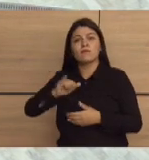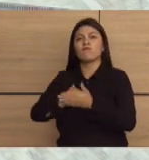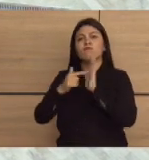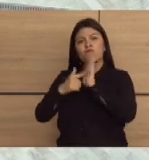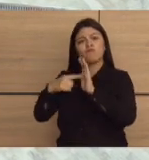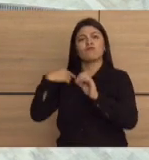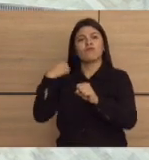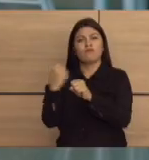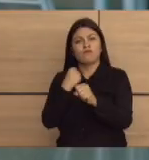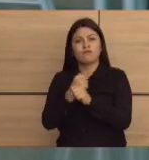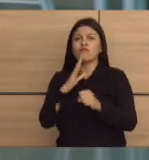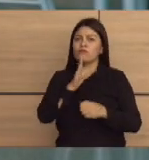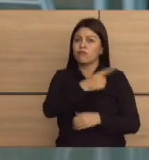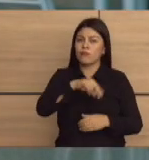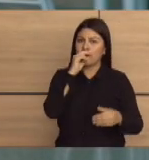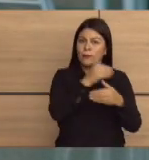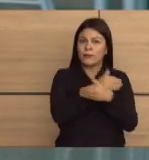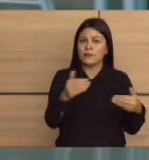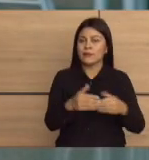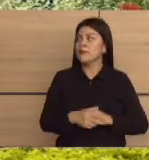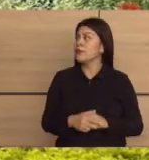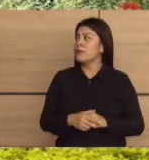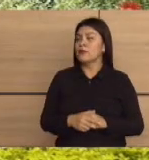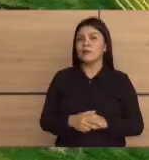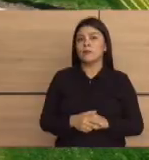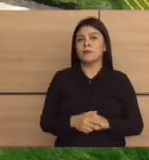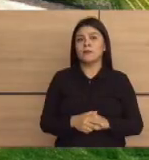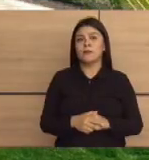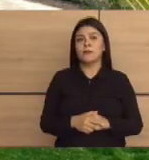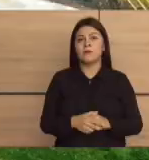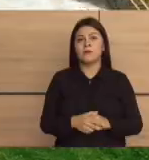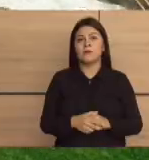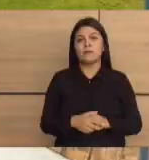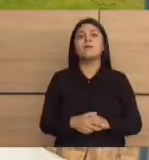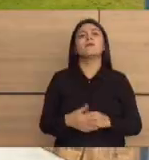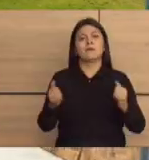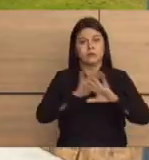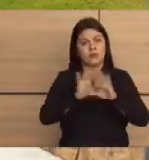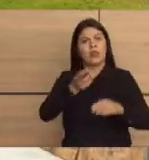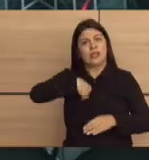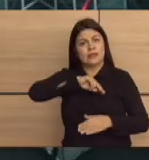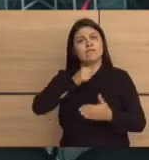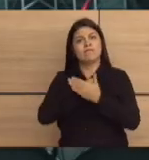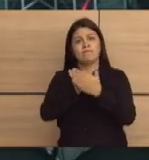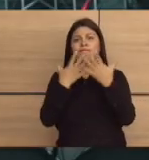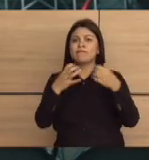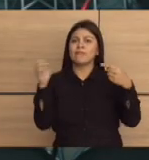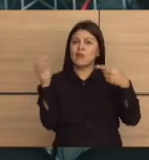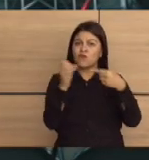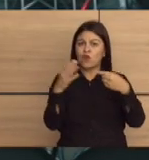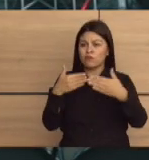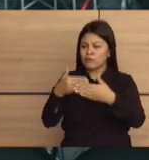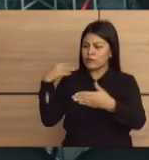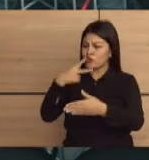en todo Colombia. Es un lugar donde podemos compartir todos. Lo que hemos tratado de plantear en este foro de Bicentenario es un espacio